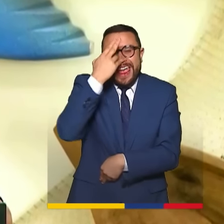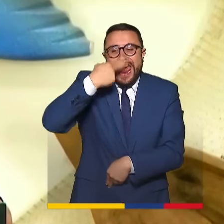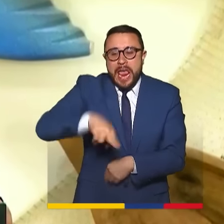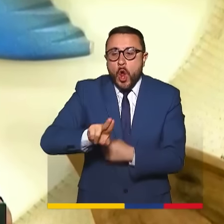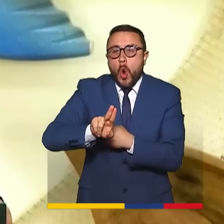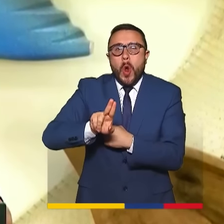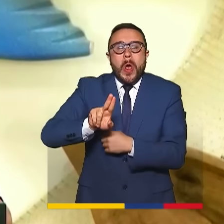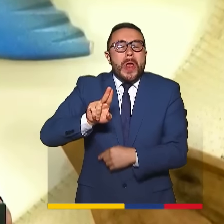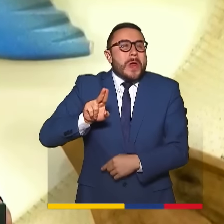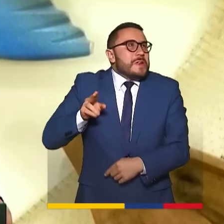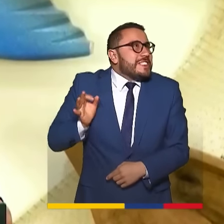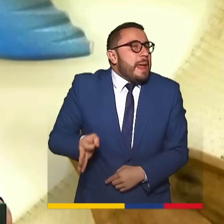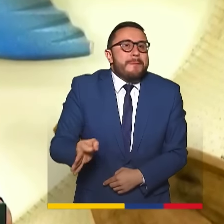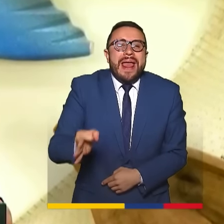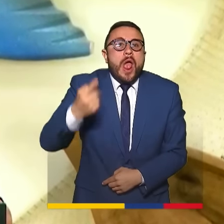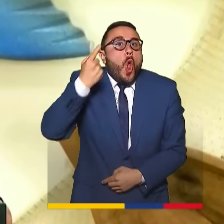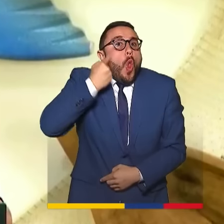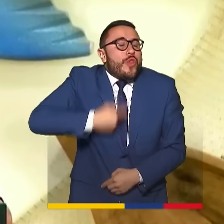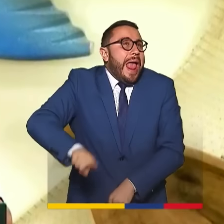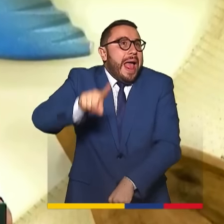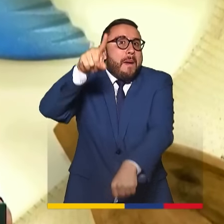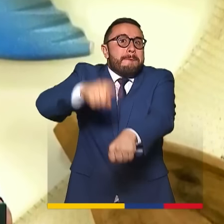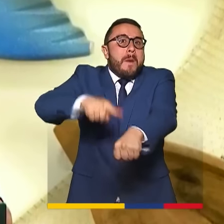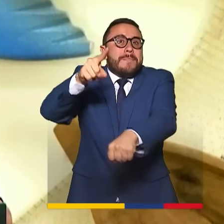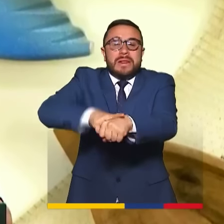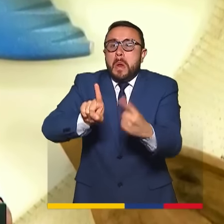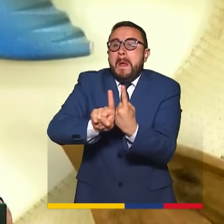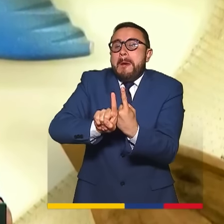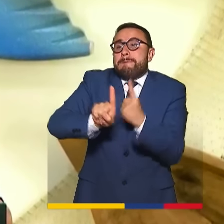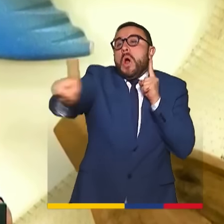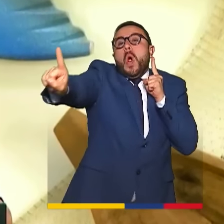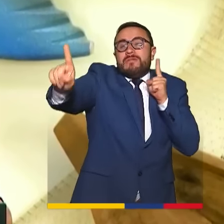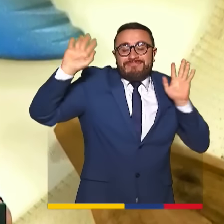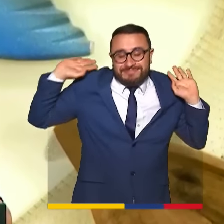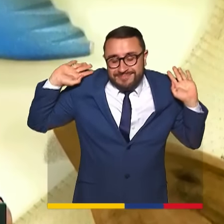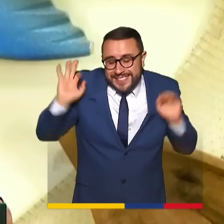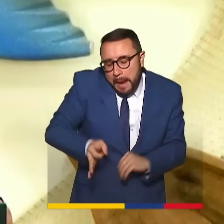siempre llega un día, un momento de la separación,